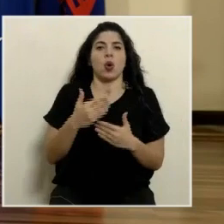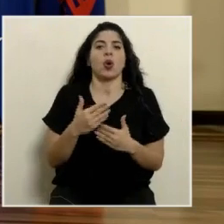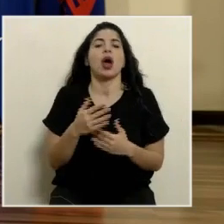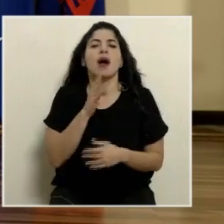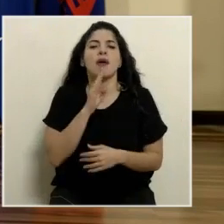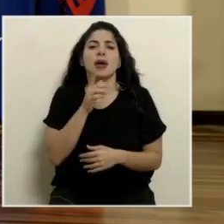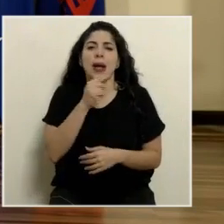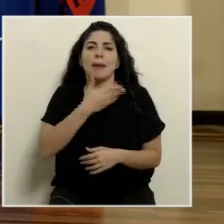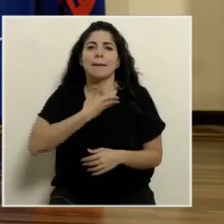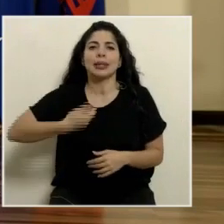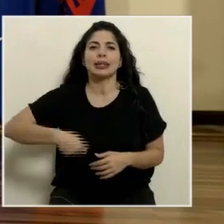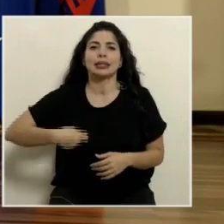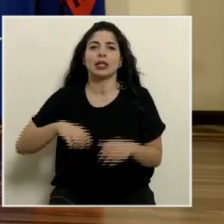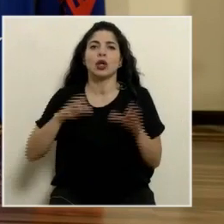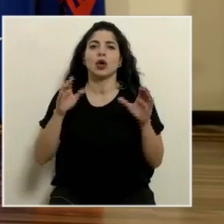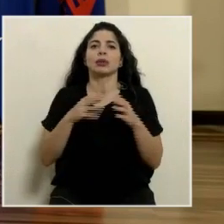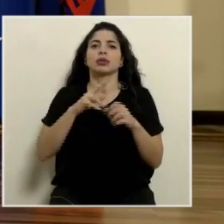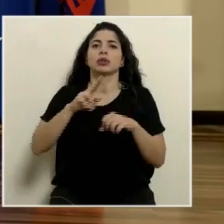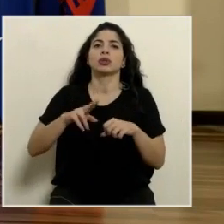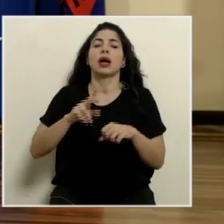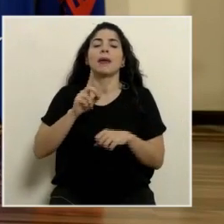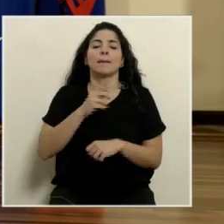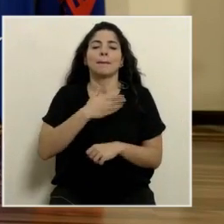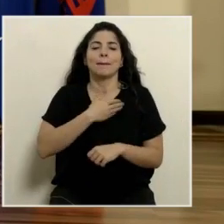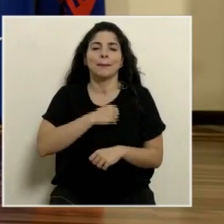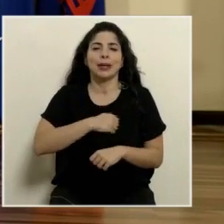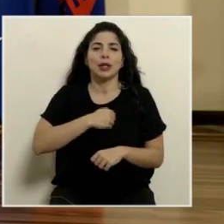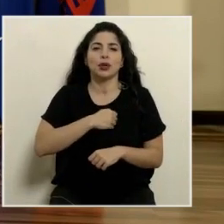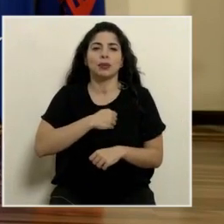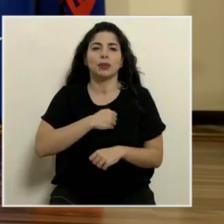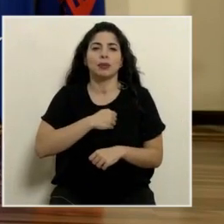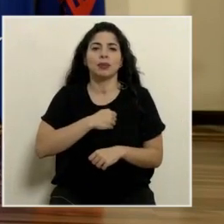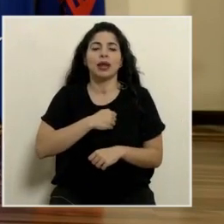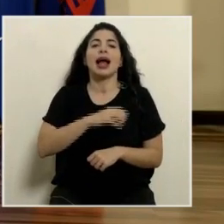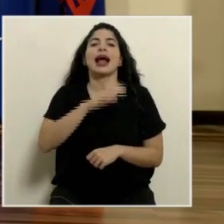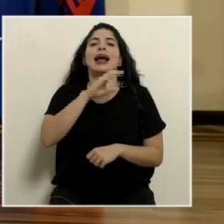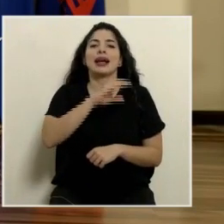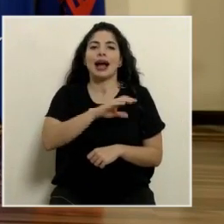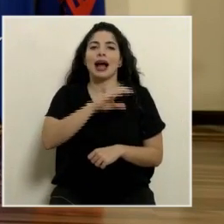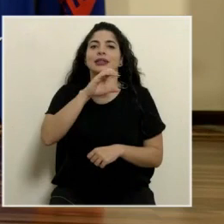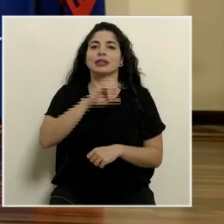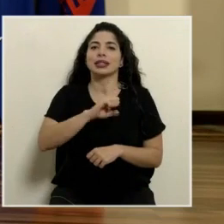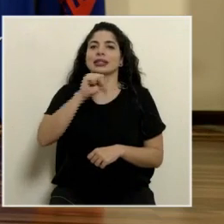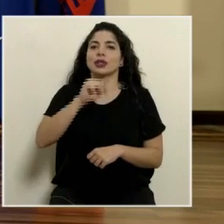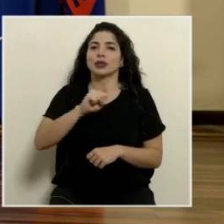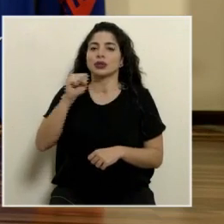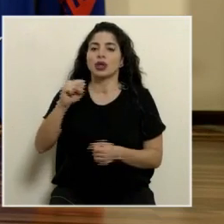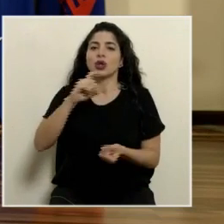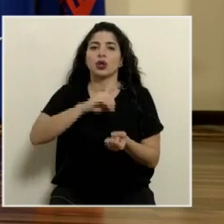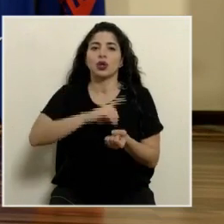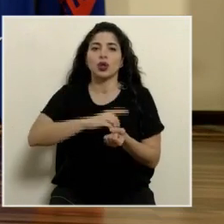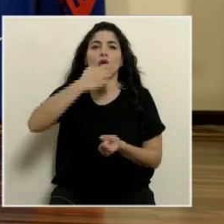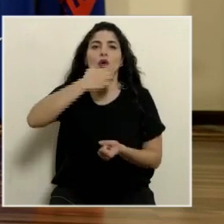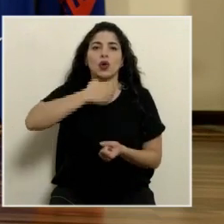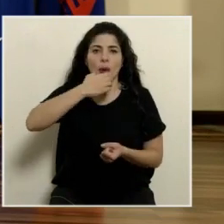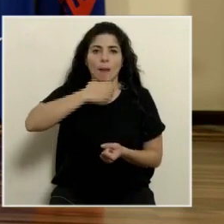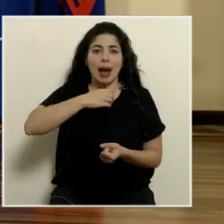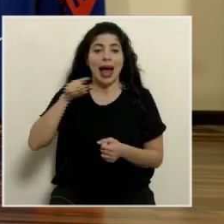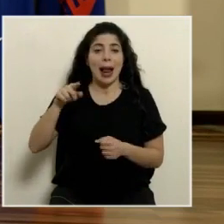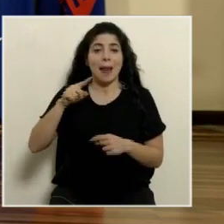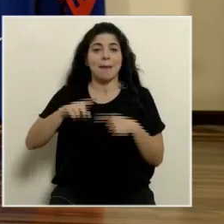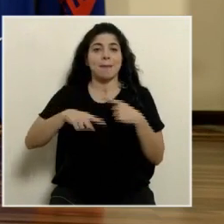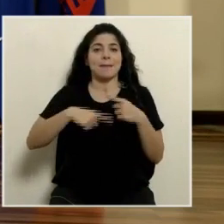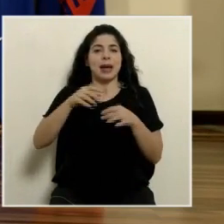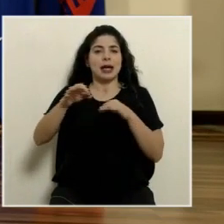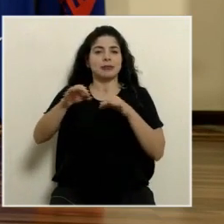al presidente de la Comisión Nacional, de la Caja Costarricense de Seguro Social, el doctor Román Macaya, quien nos